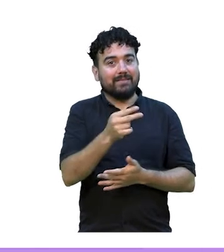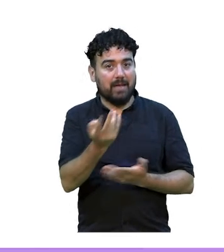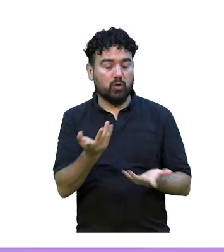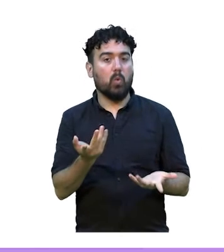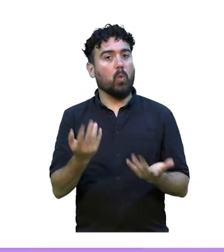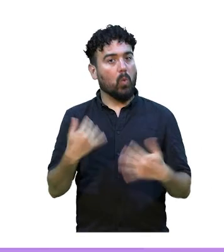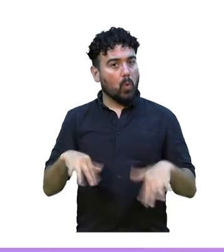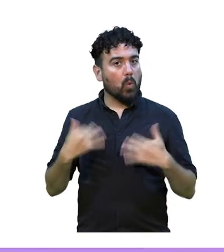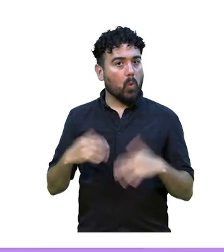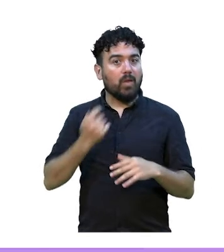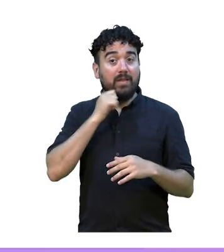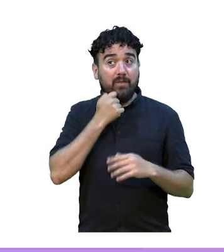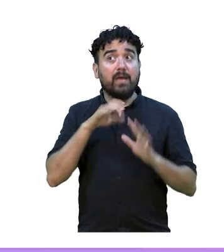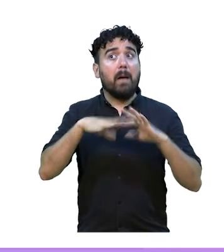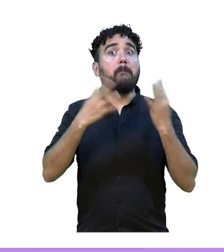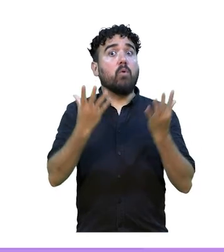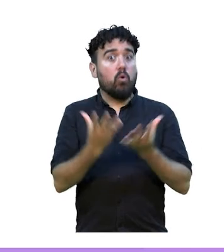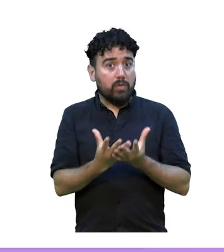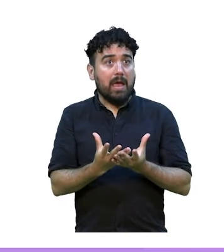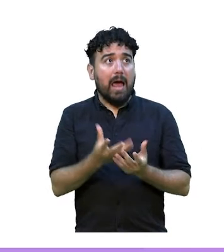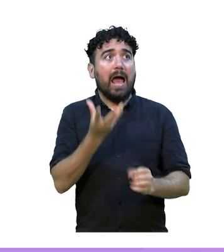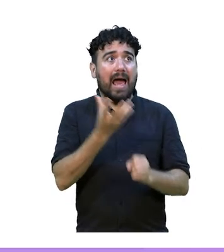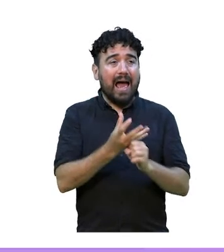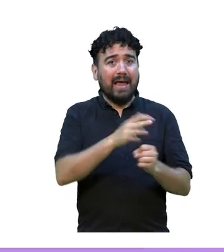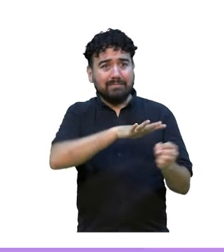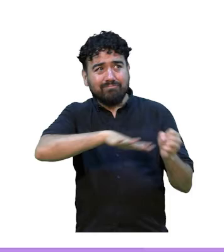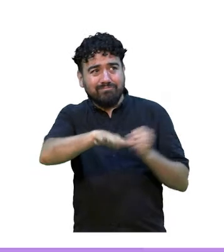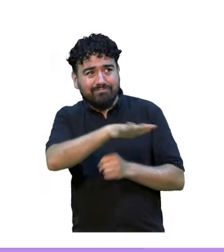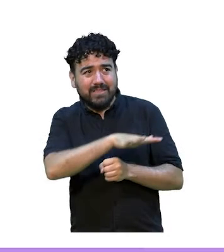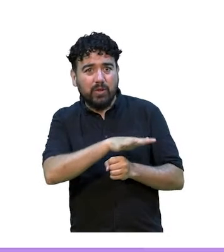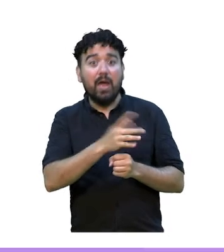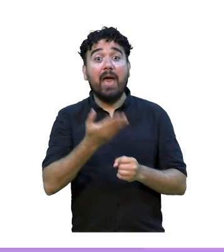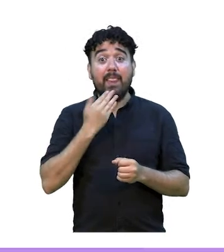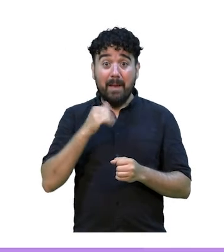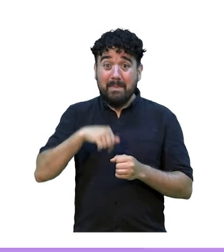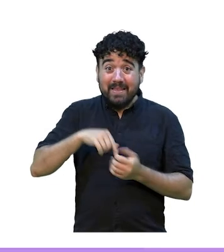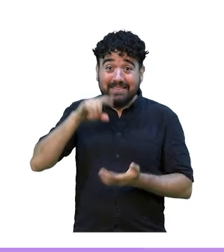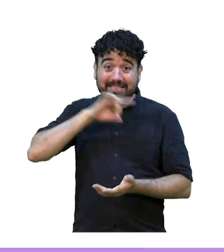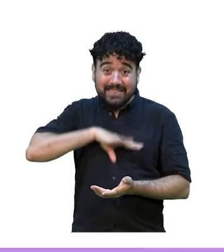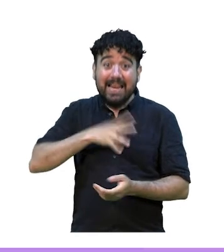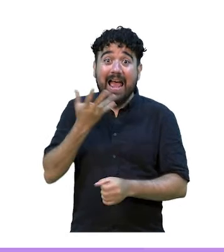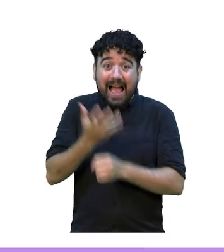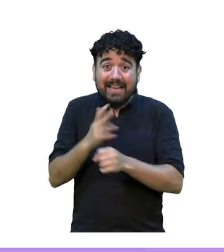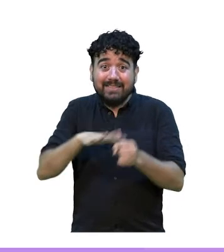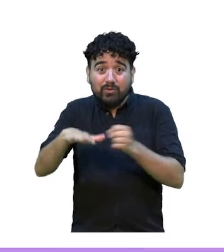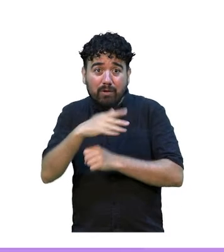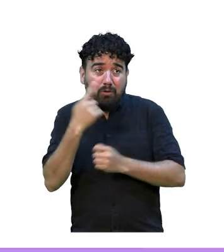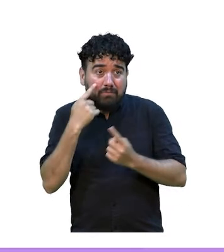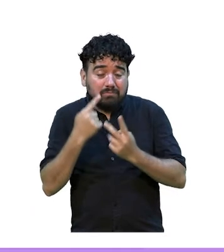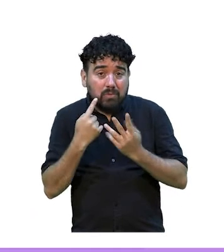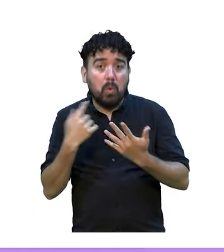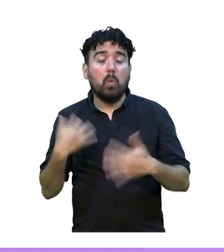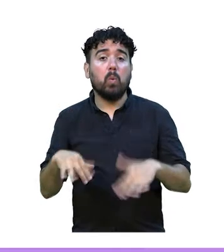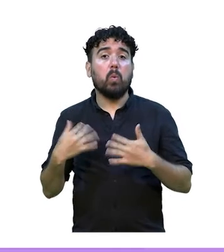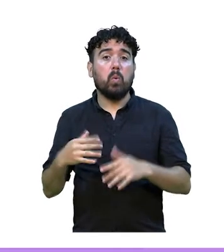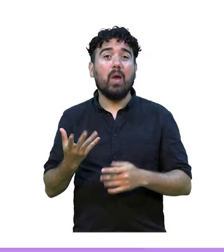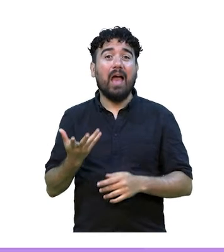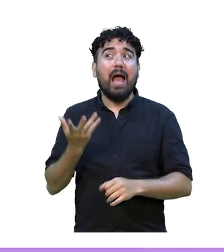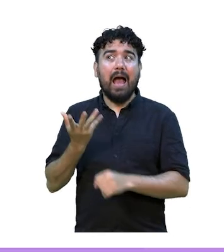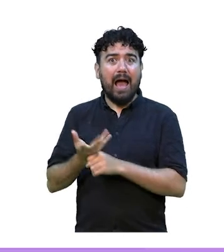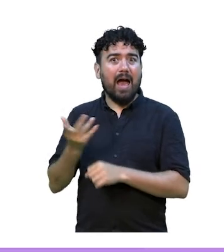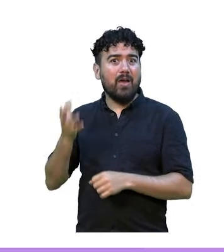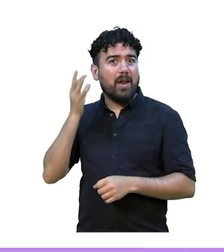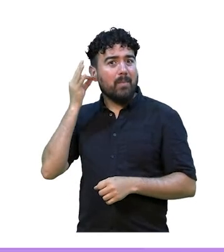políticas, pero al mismo tiempo hay un contexto nacional, y tenemos nosotros también, era un país donde